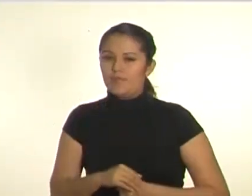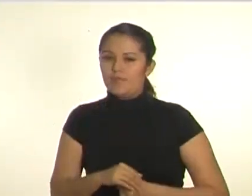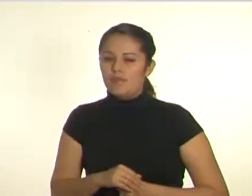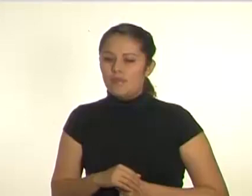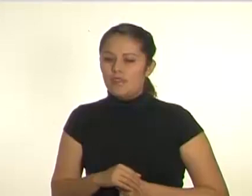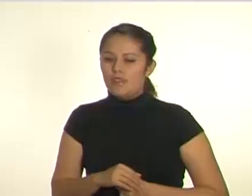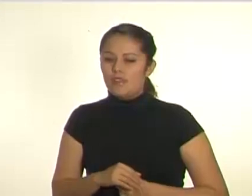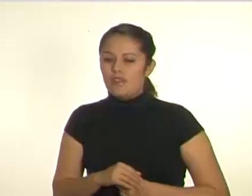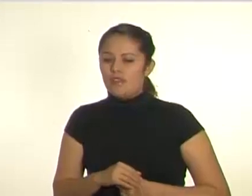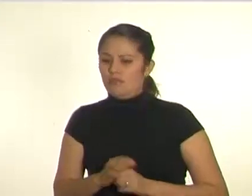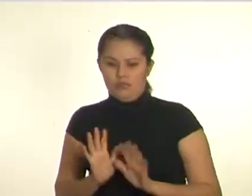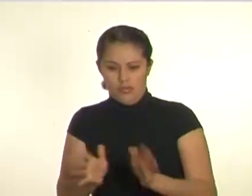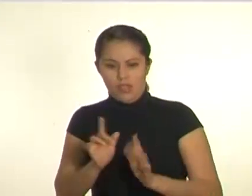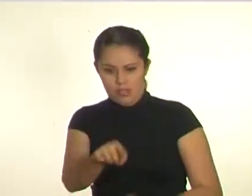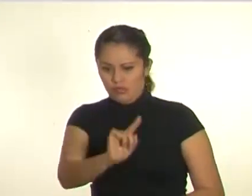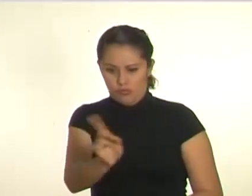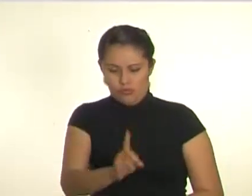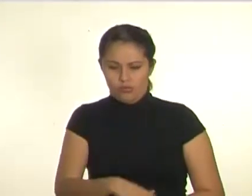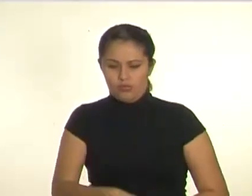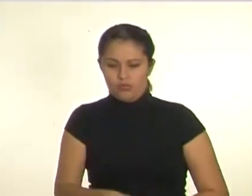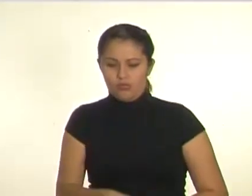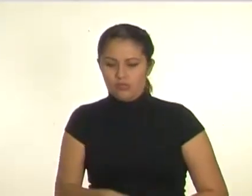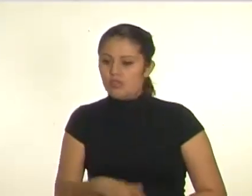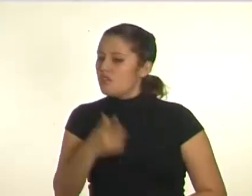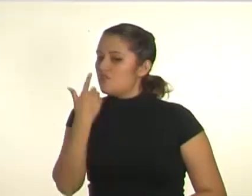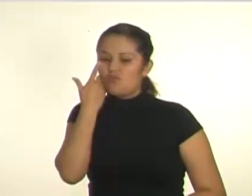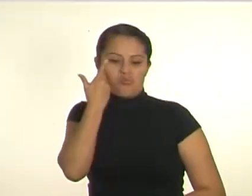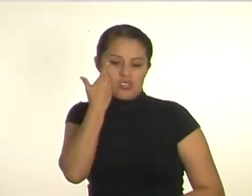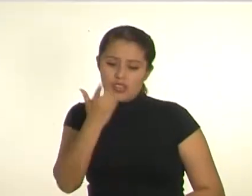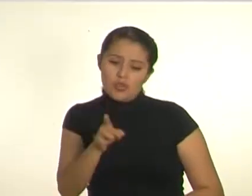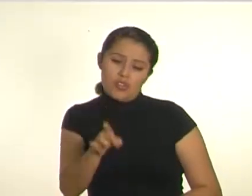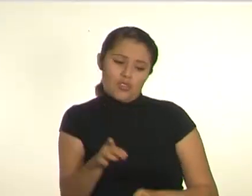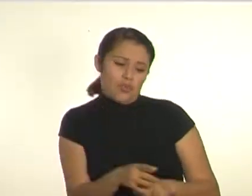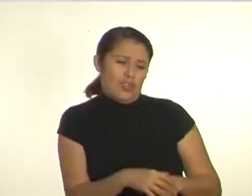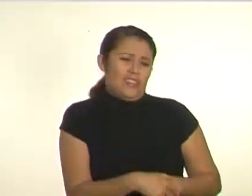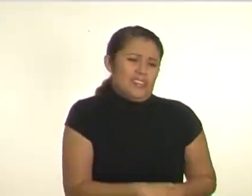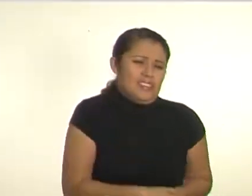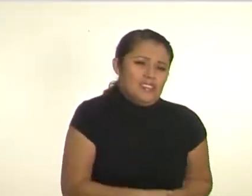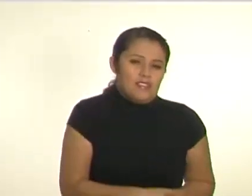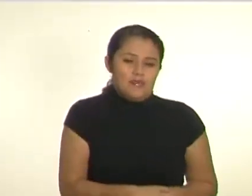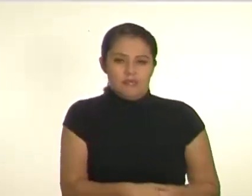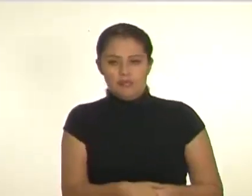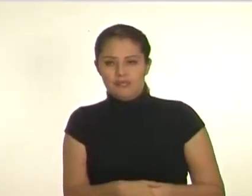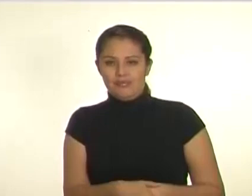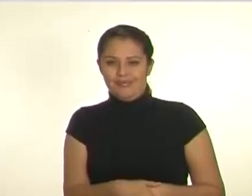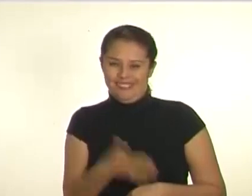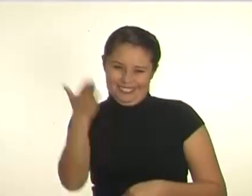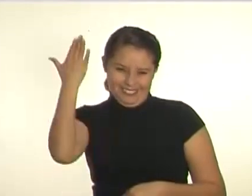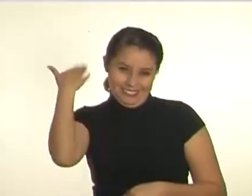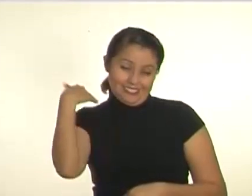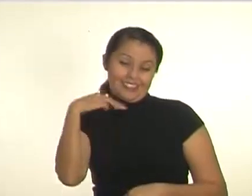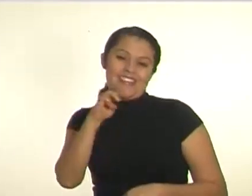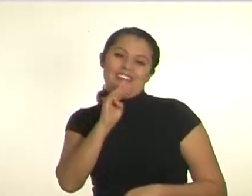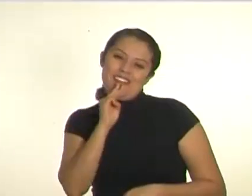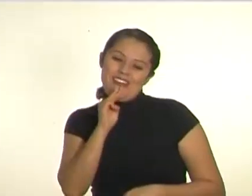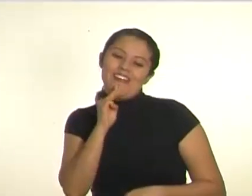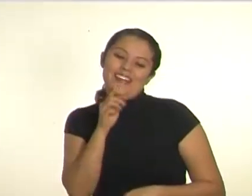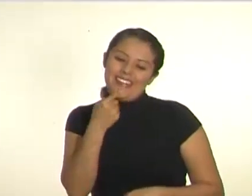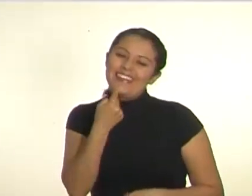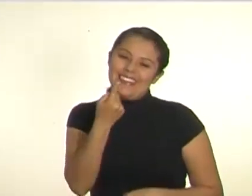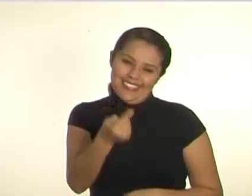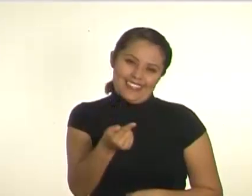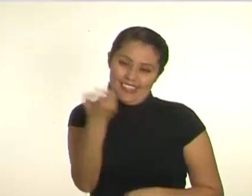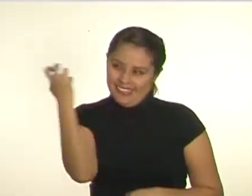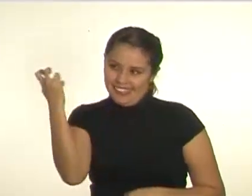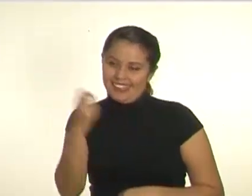deja ahí, no quiero que te lastimes. ¿Alguna vez mamá te lo ha dicho? Lo